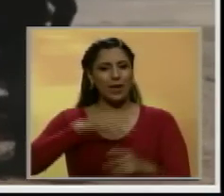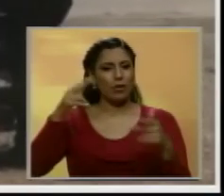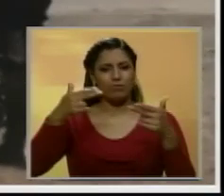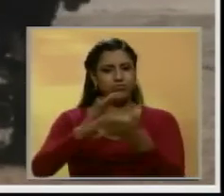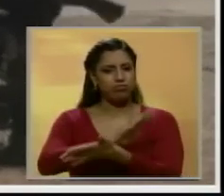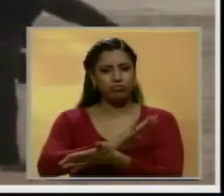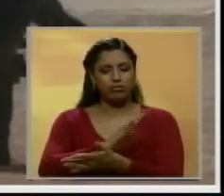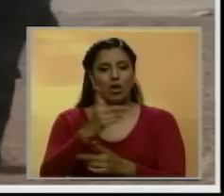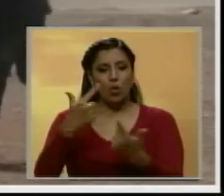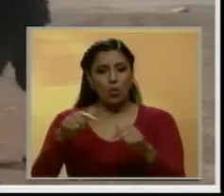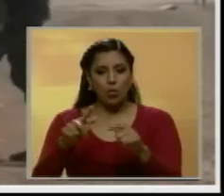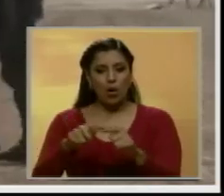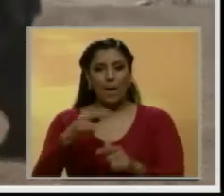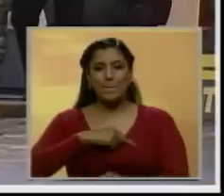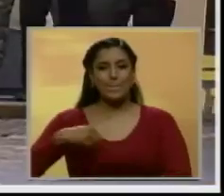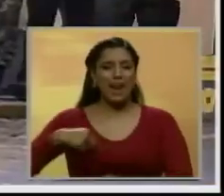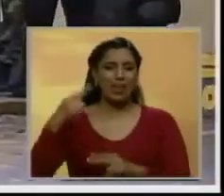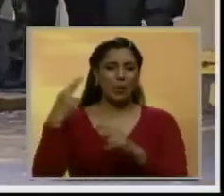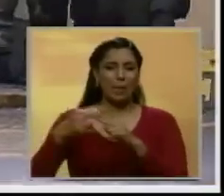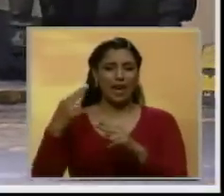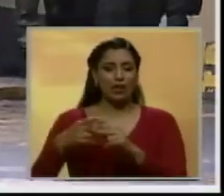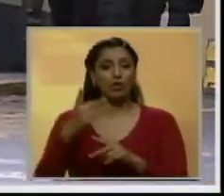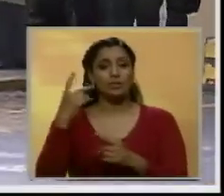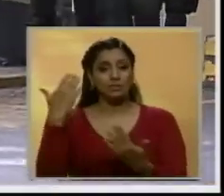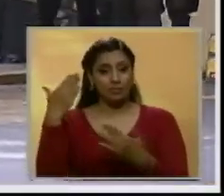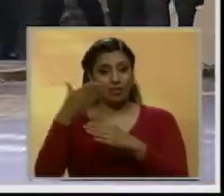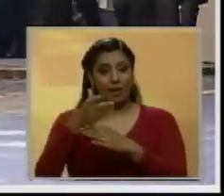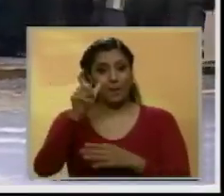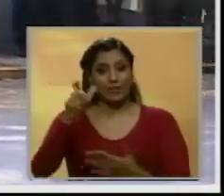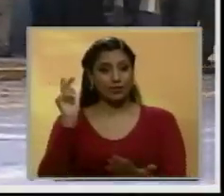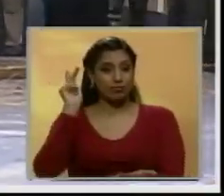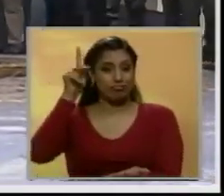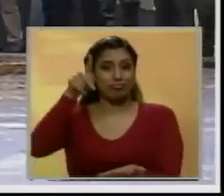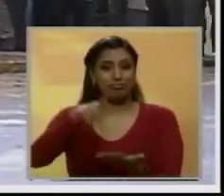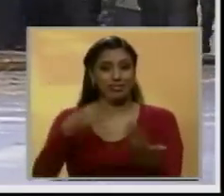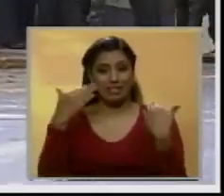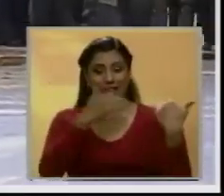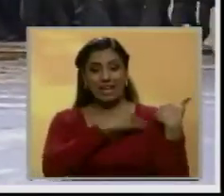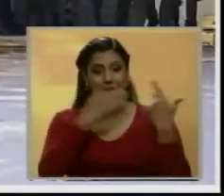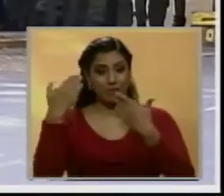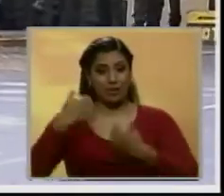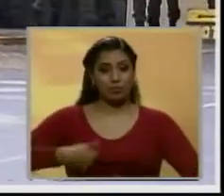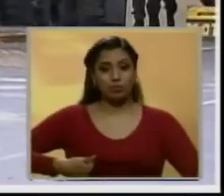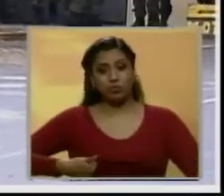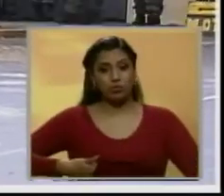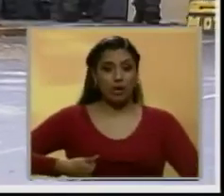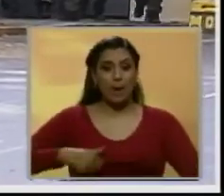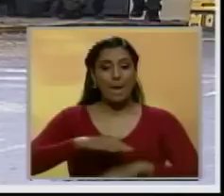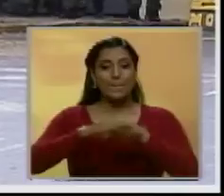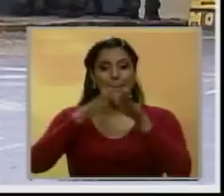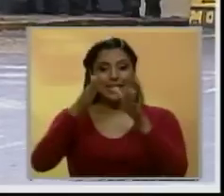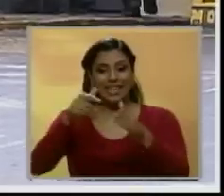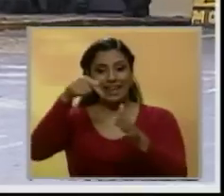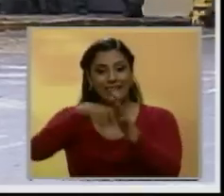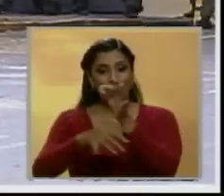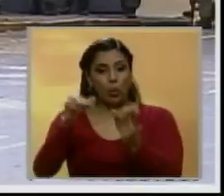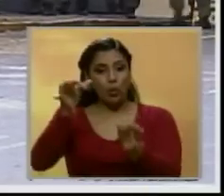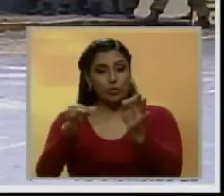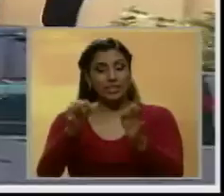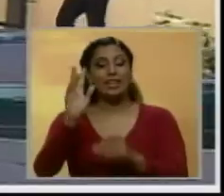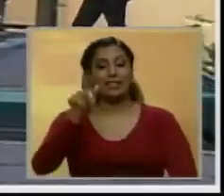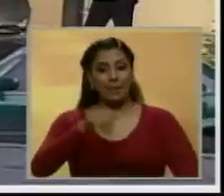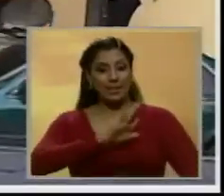esta peligrosa banda delincuencial. A la morgue capitalina llegaron estos representantes del Ministerio de Interior y Justicia,